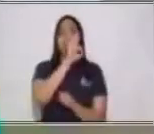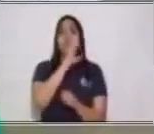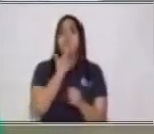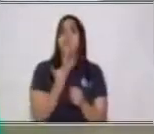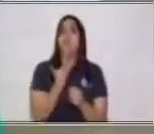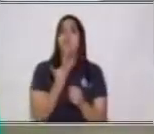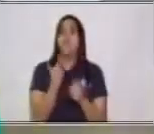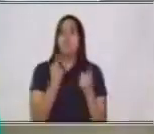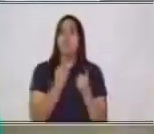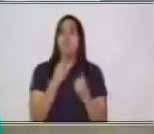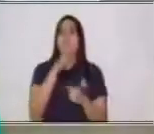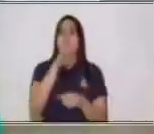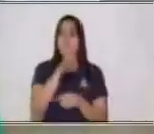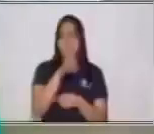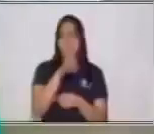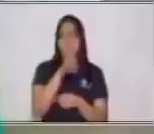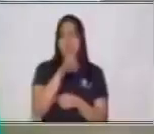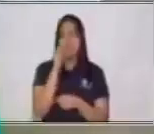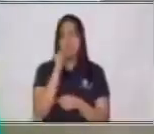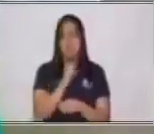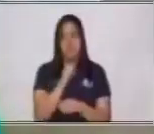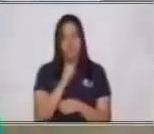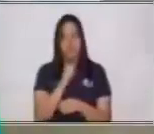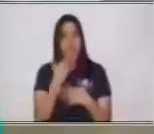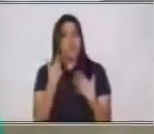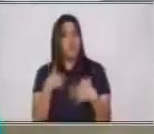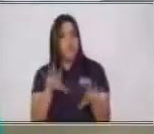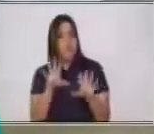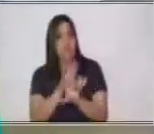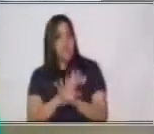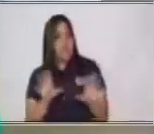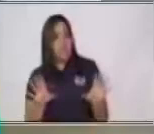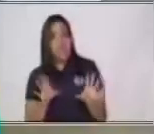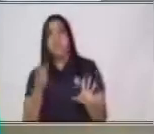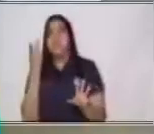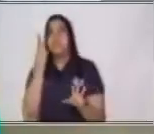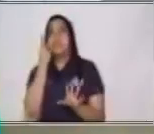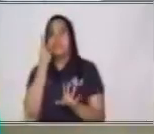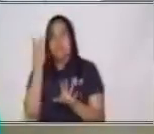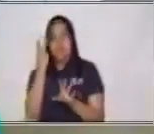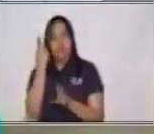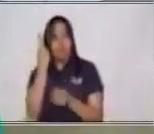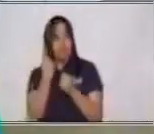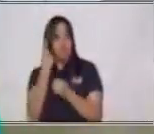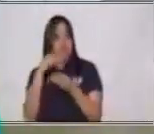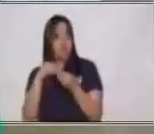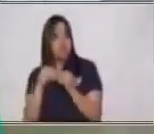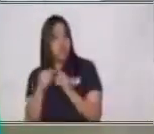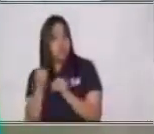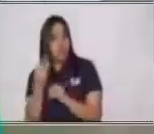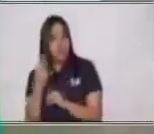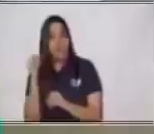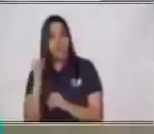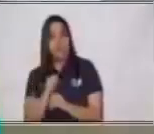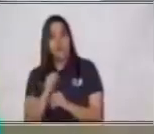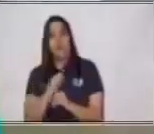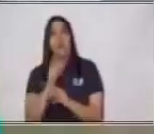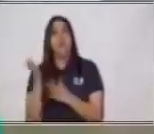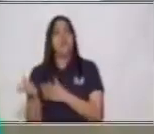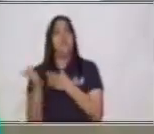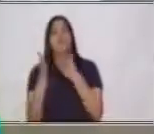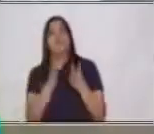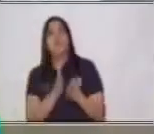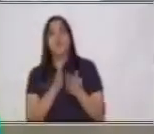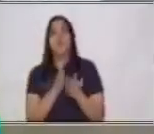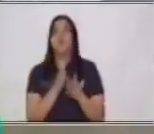p. Muy bien. Ya calculamos entonces la raíz cúbica de este primer término. ¿Cuál sería la raíz cúbica de